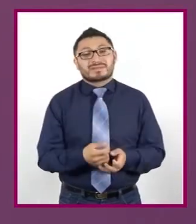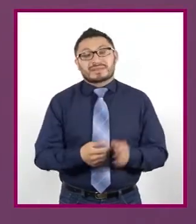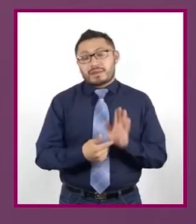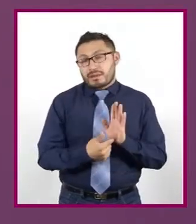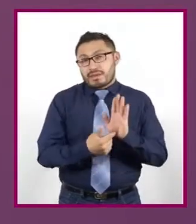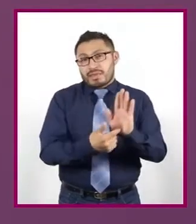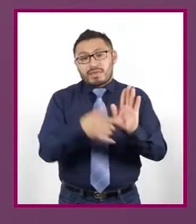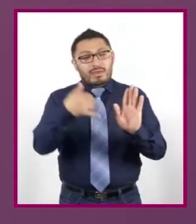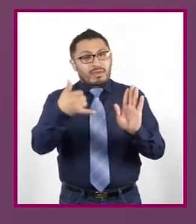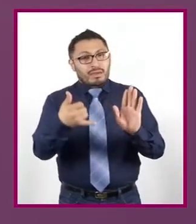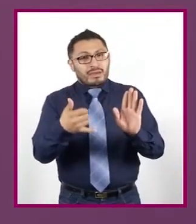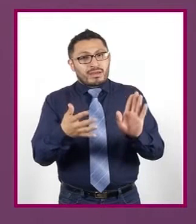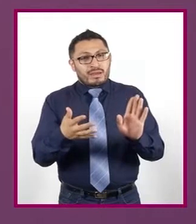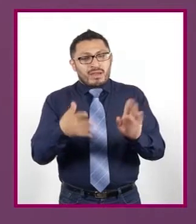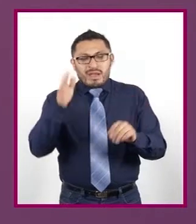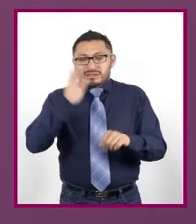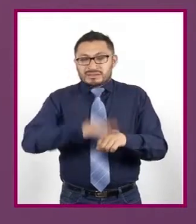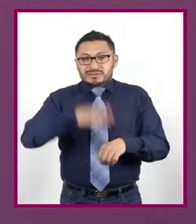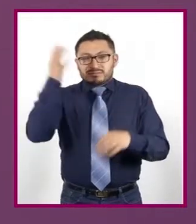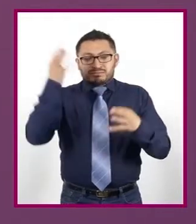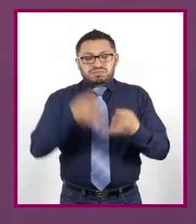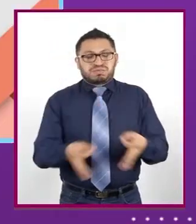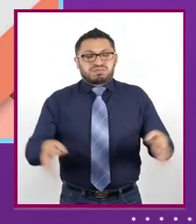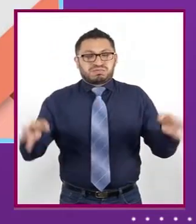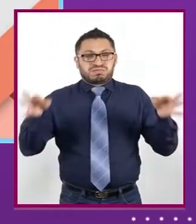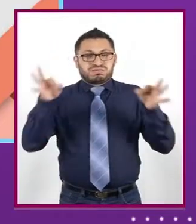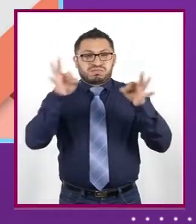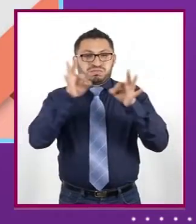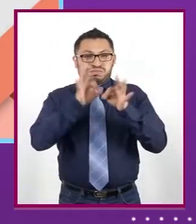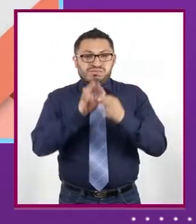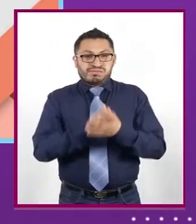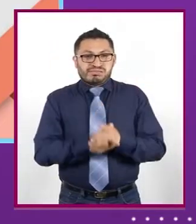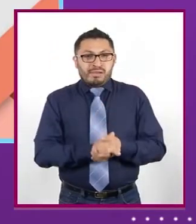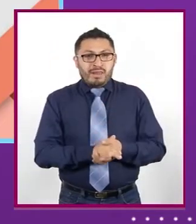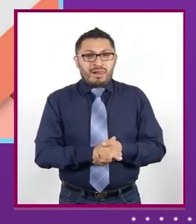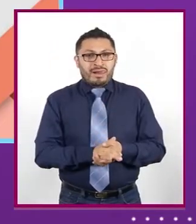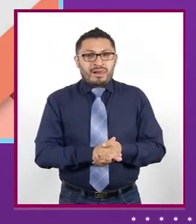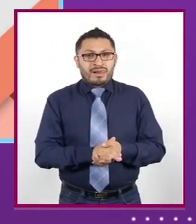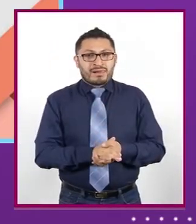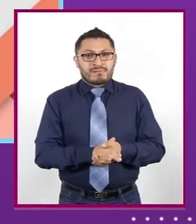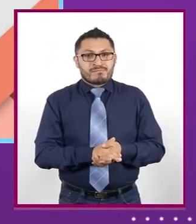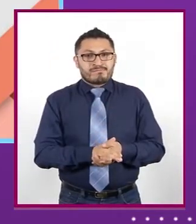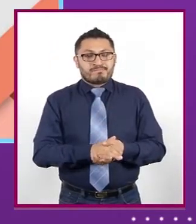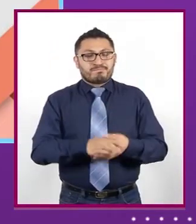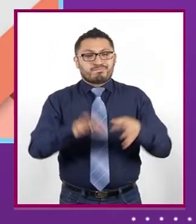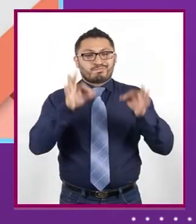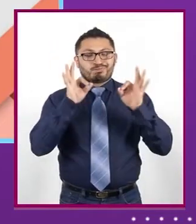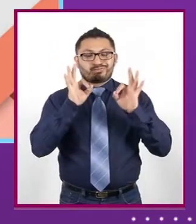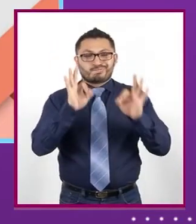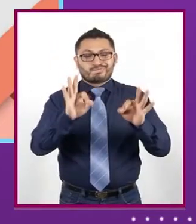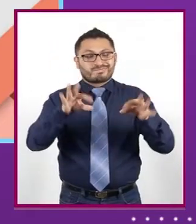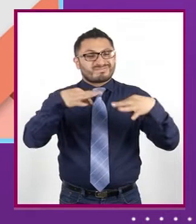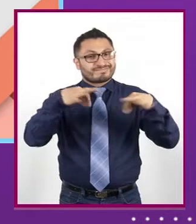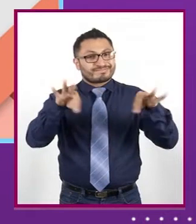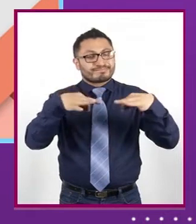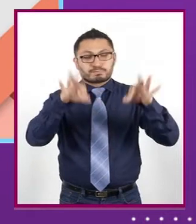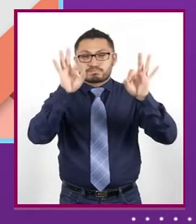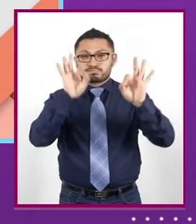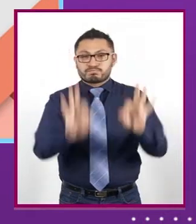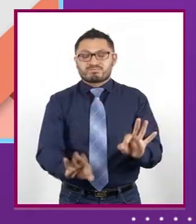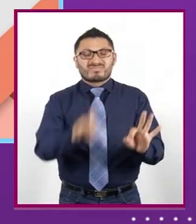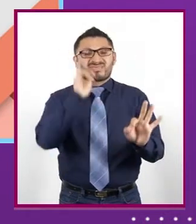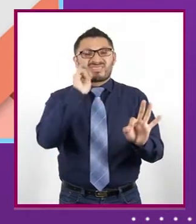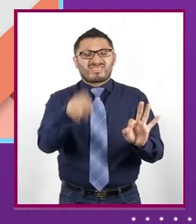Y de lo más importante, la autenticación del documento, esto